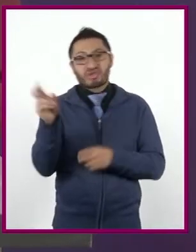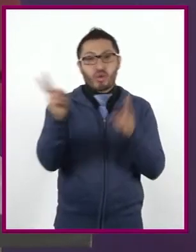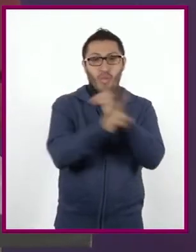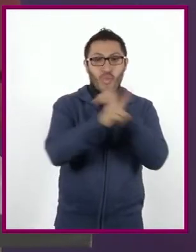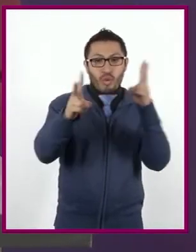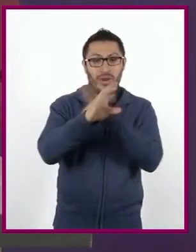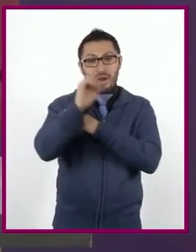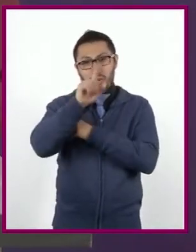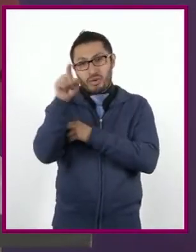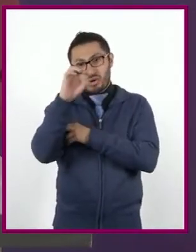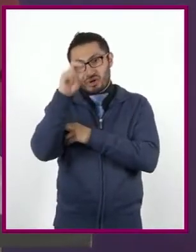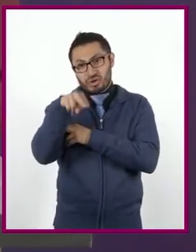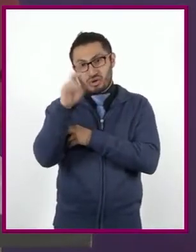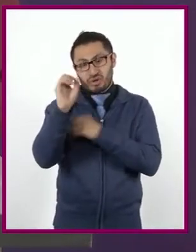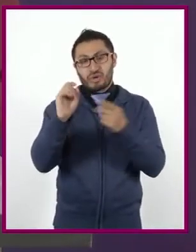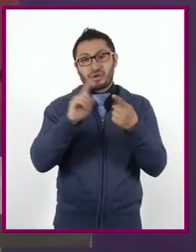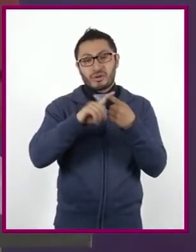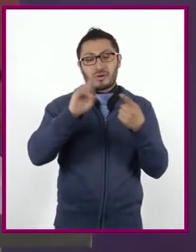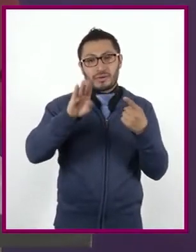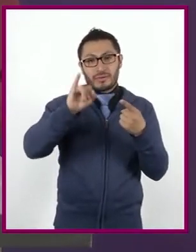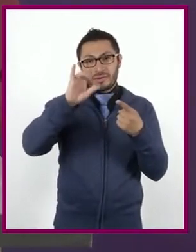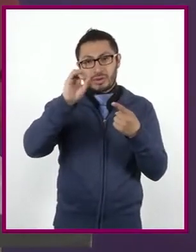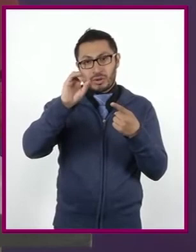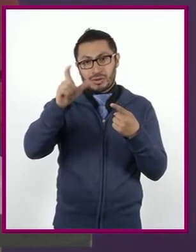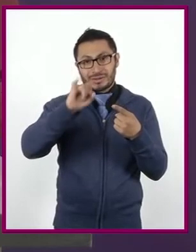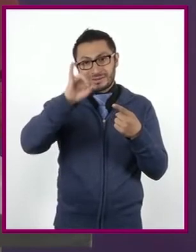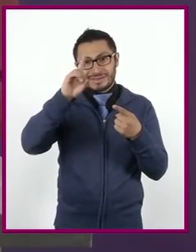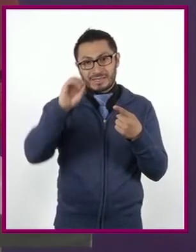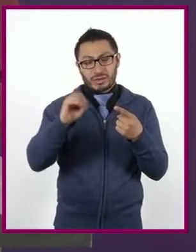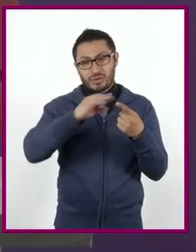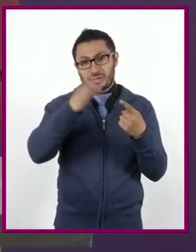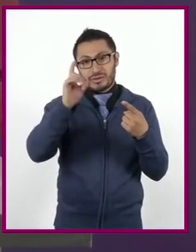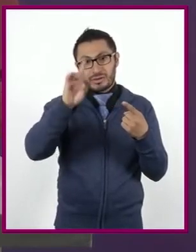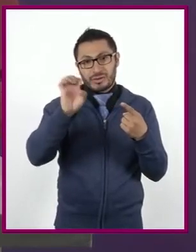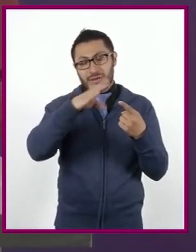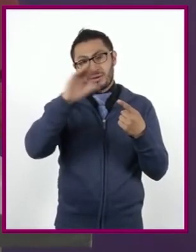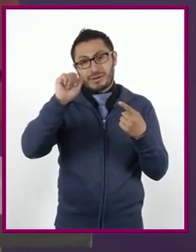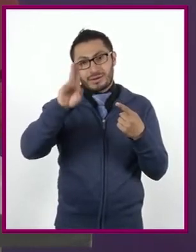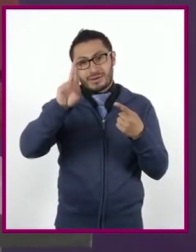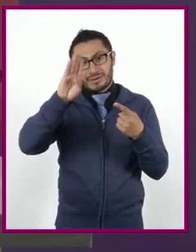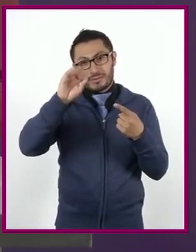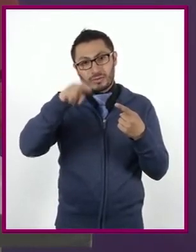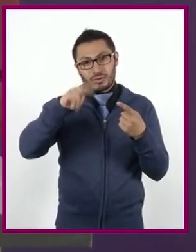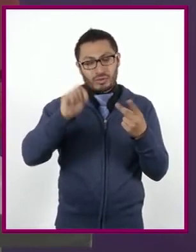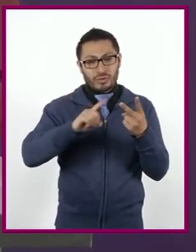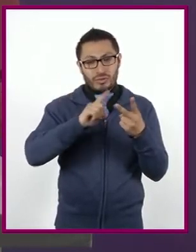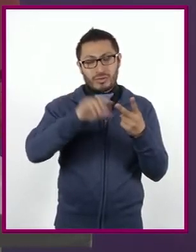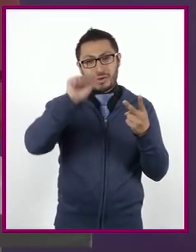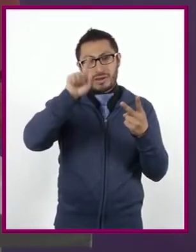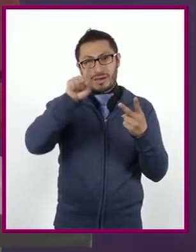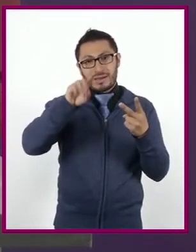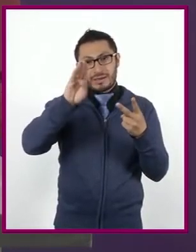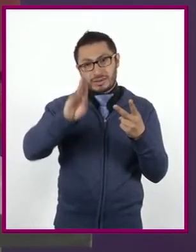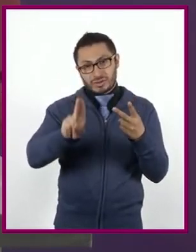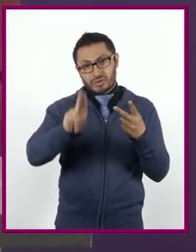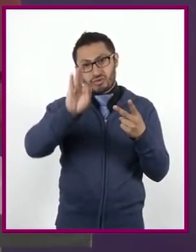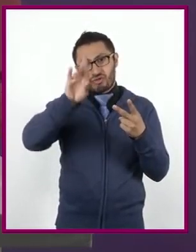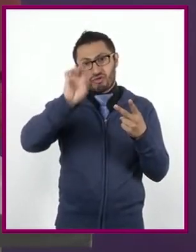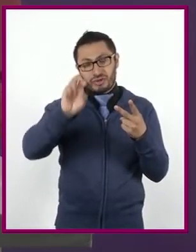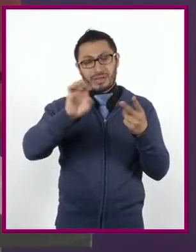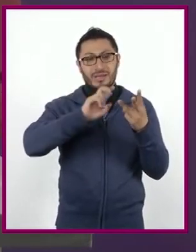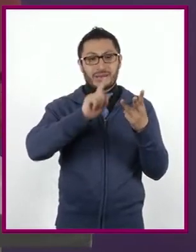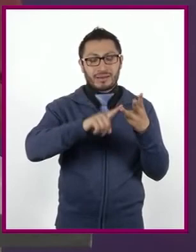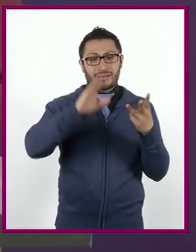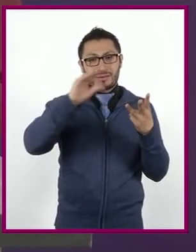ozono, dióxido de carbono, dióxido de azufre, dióxido de nitrógeno, por mencionar algunos, y pueden